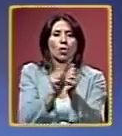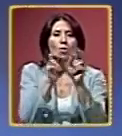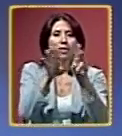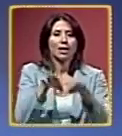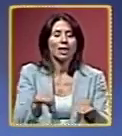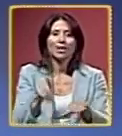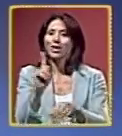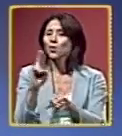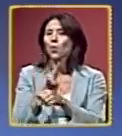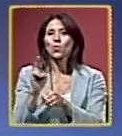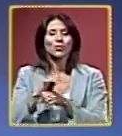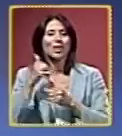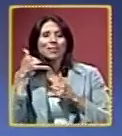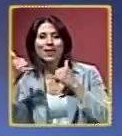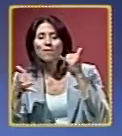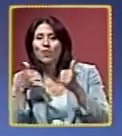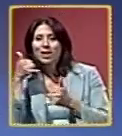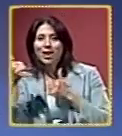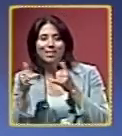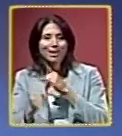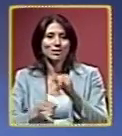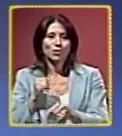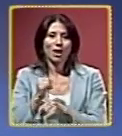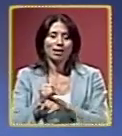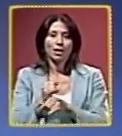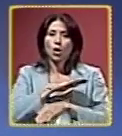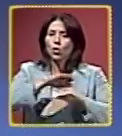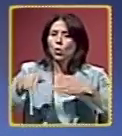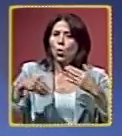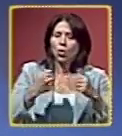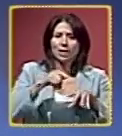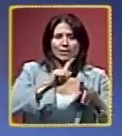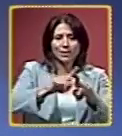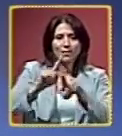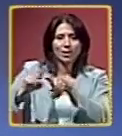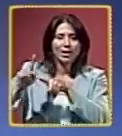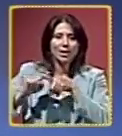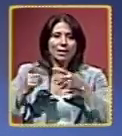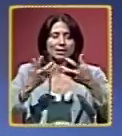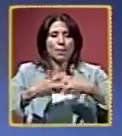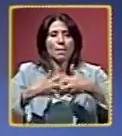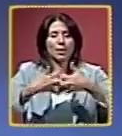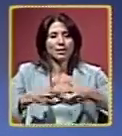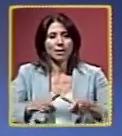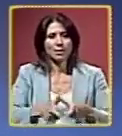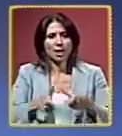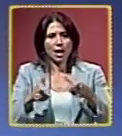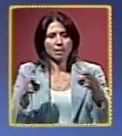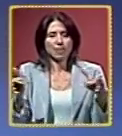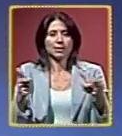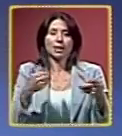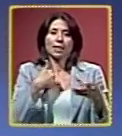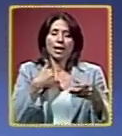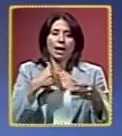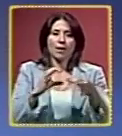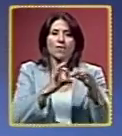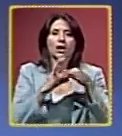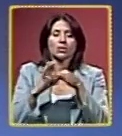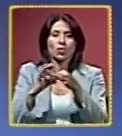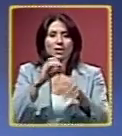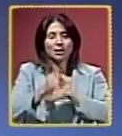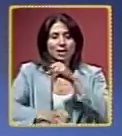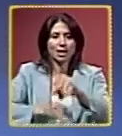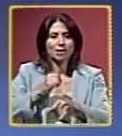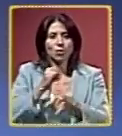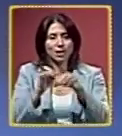la telefonía internacional. Toda empresa grande que tenga relaciones